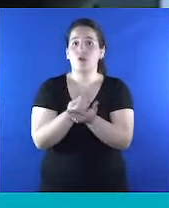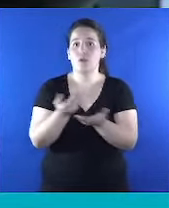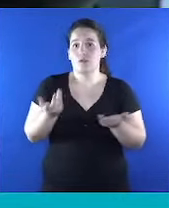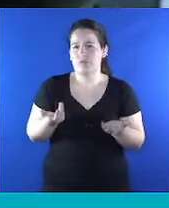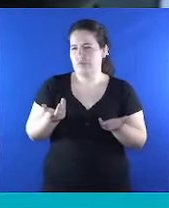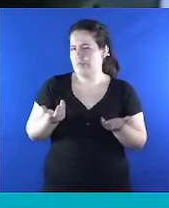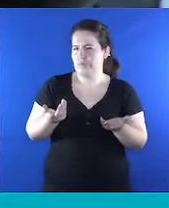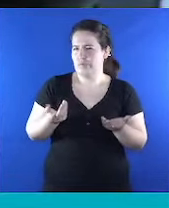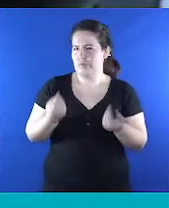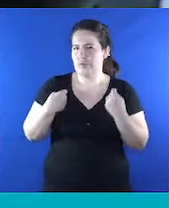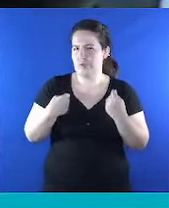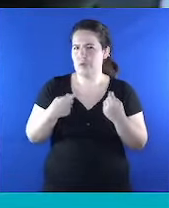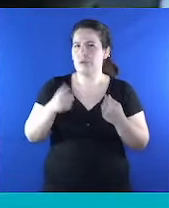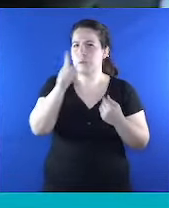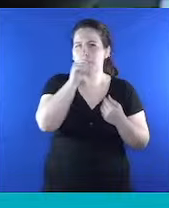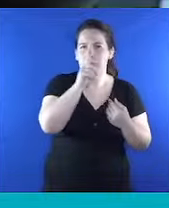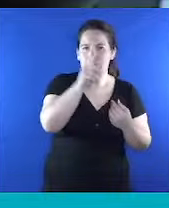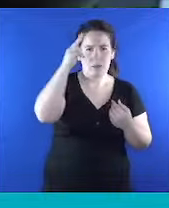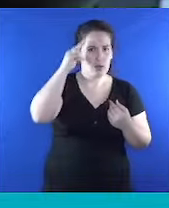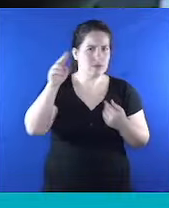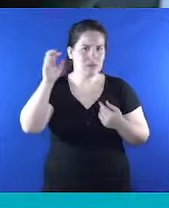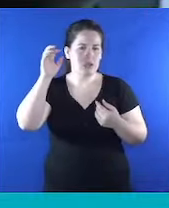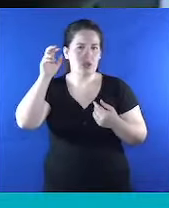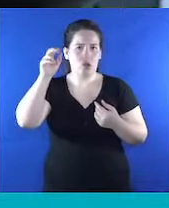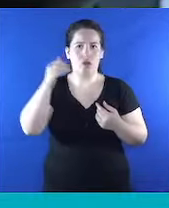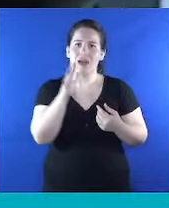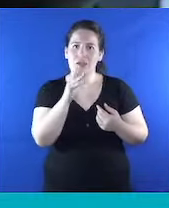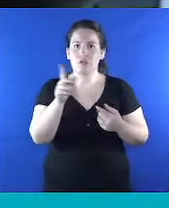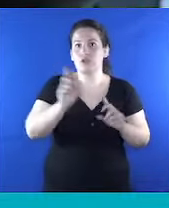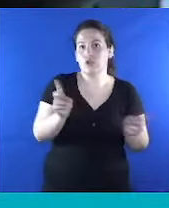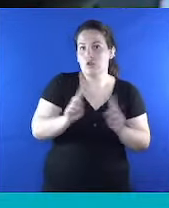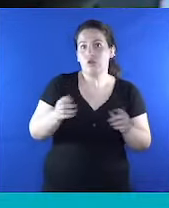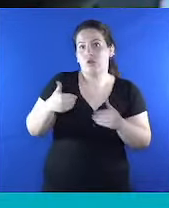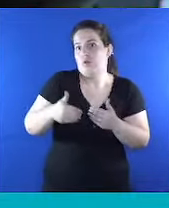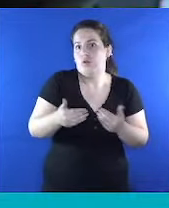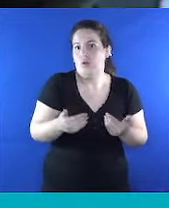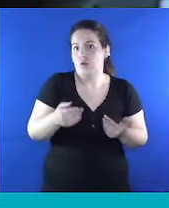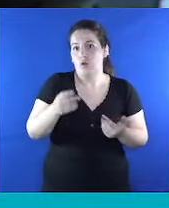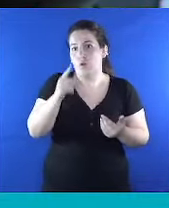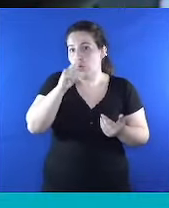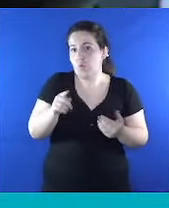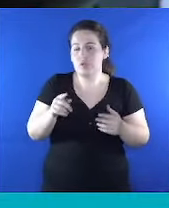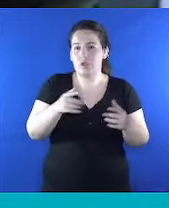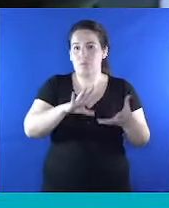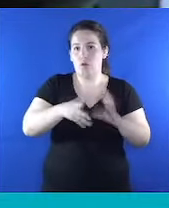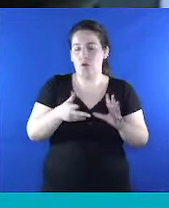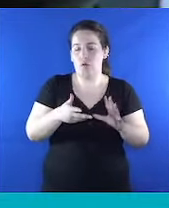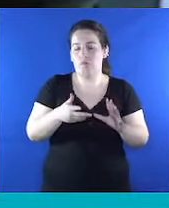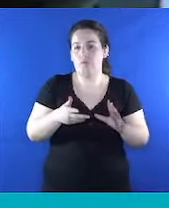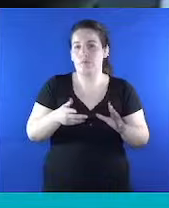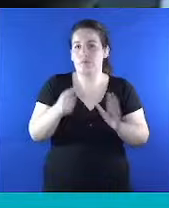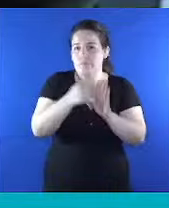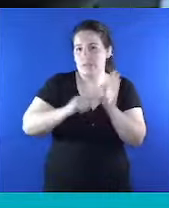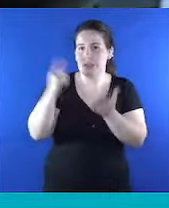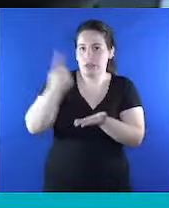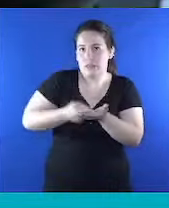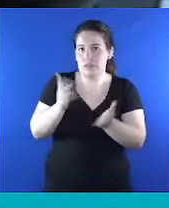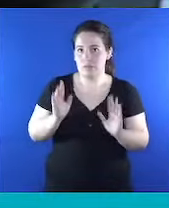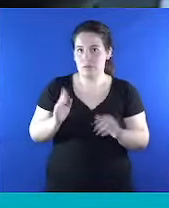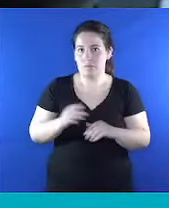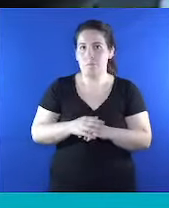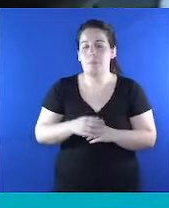un censo de 1914 eh Y no con el censo último digo cuando la cuarta sección